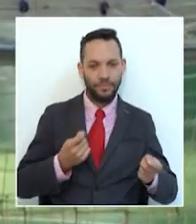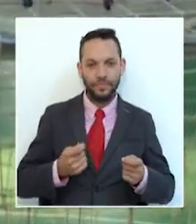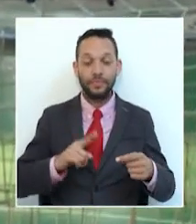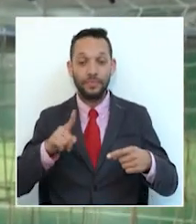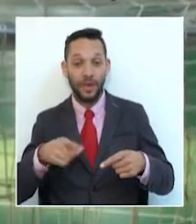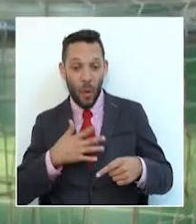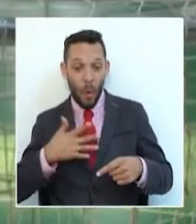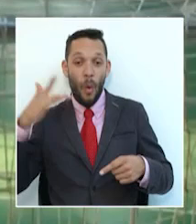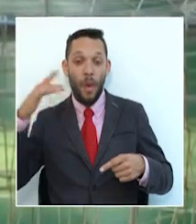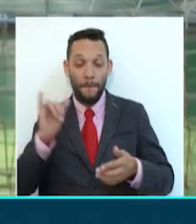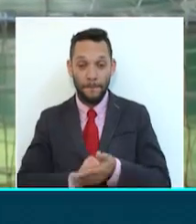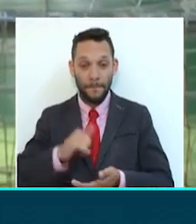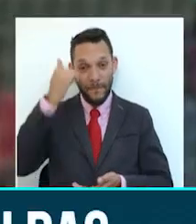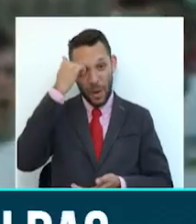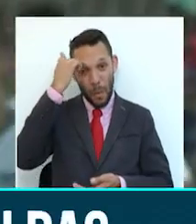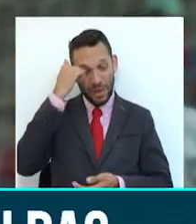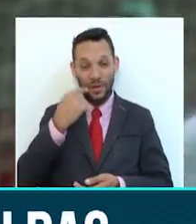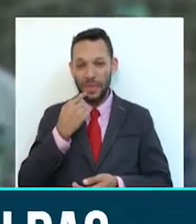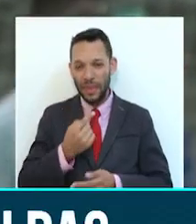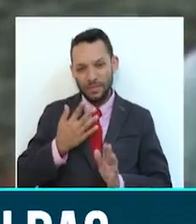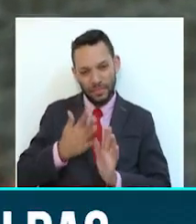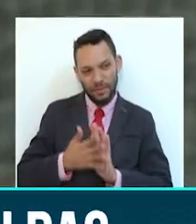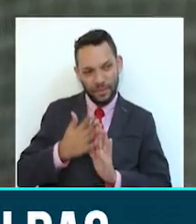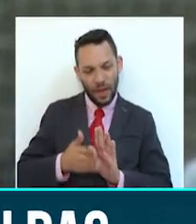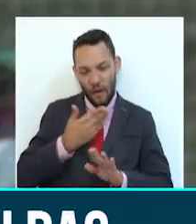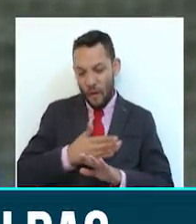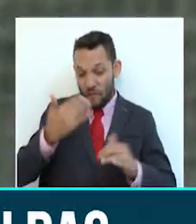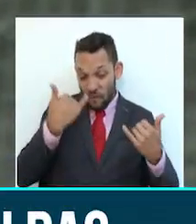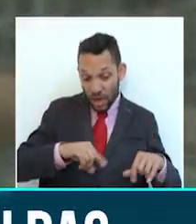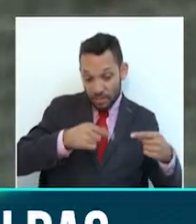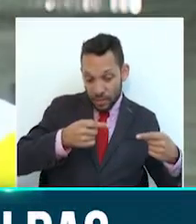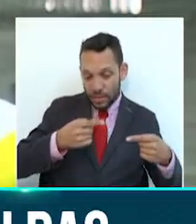de oro. Veamos lo que nos dijo el técnico del departamento del Quindío una vez concluyó el compromiso.